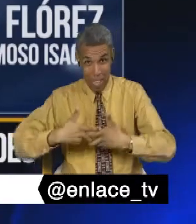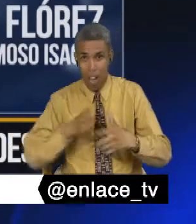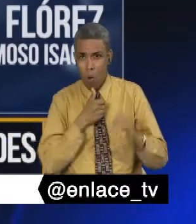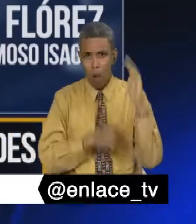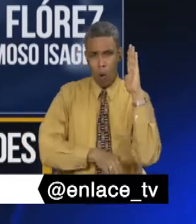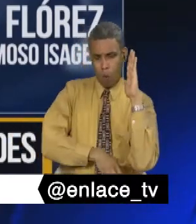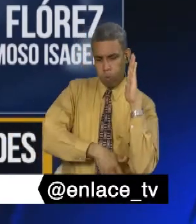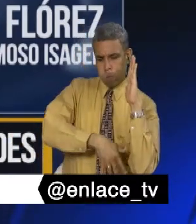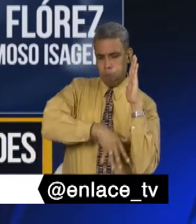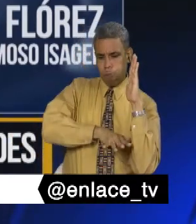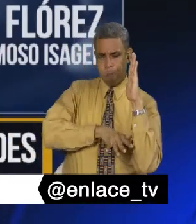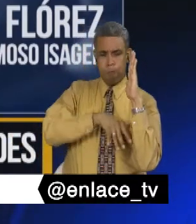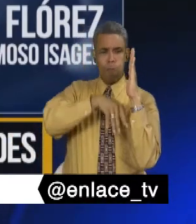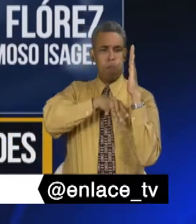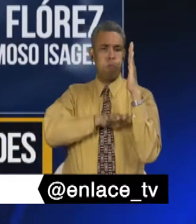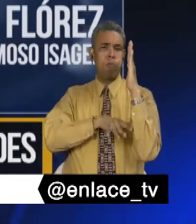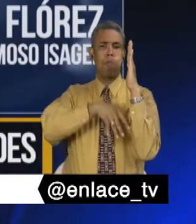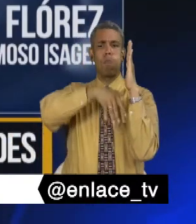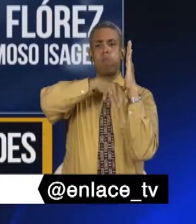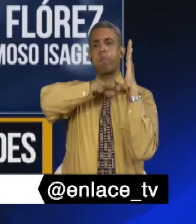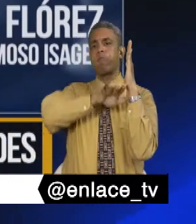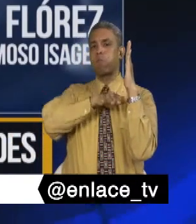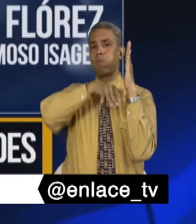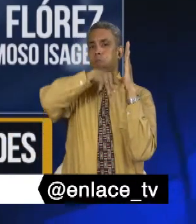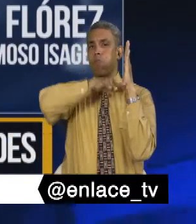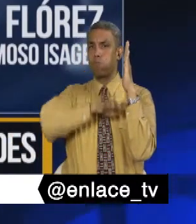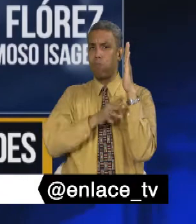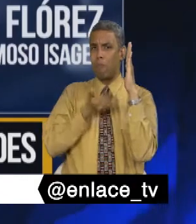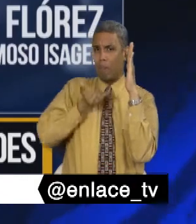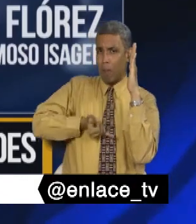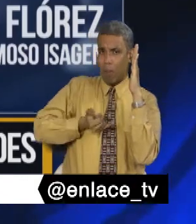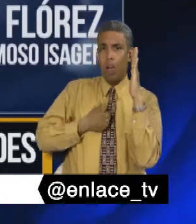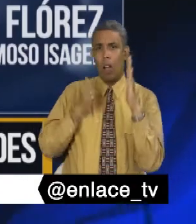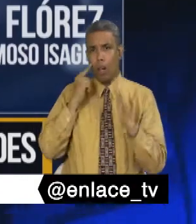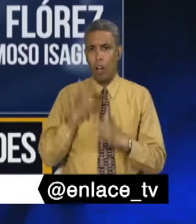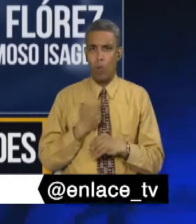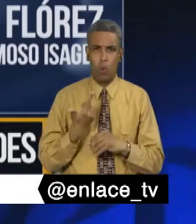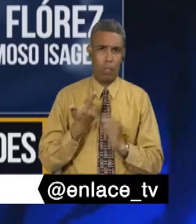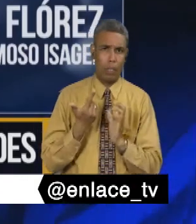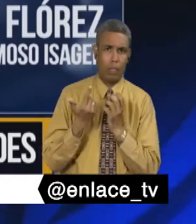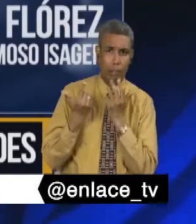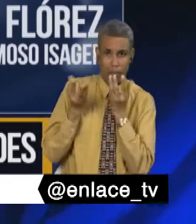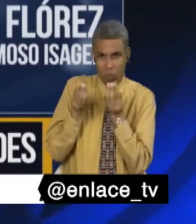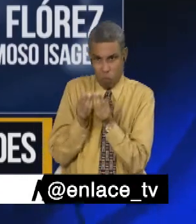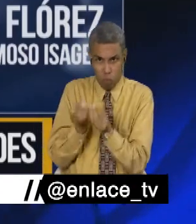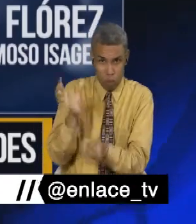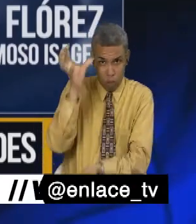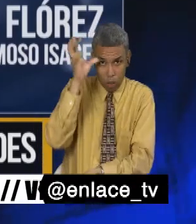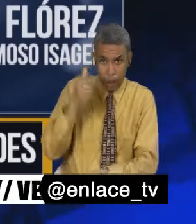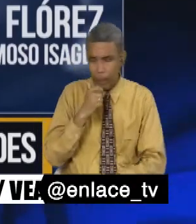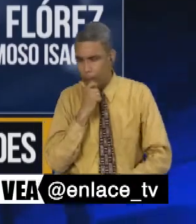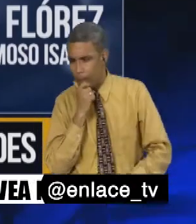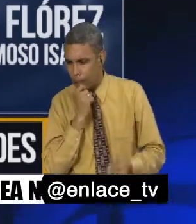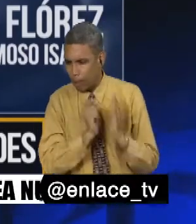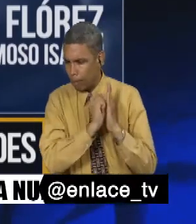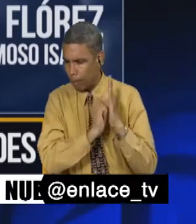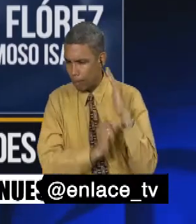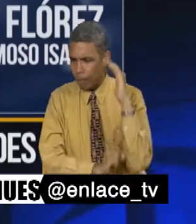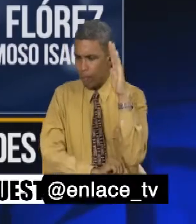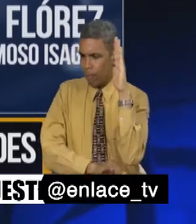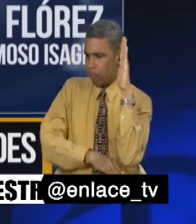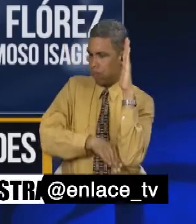Actualmente tenemos instalado un sistema de monitoreo geotécnico que mide diferentes variables y nos está dando garantía de un correcto